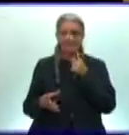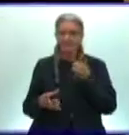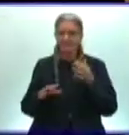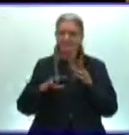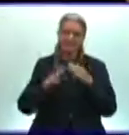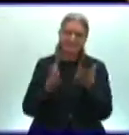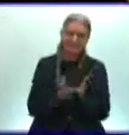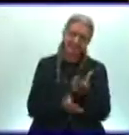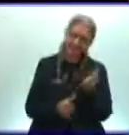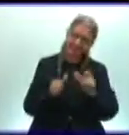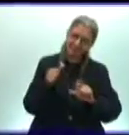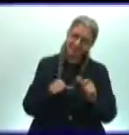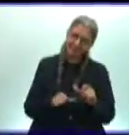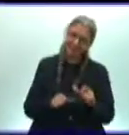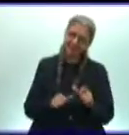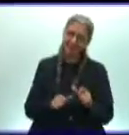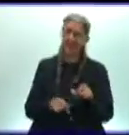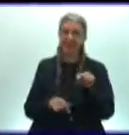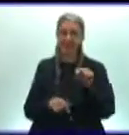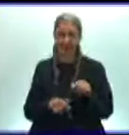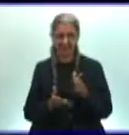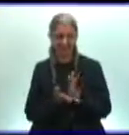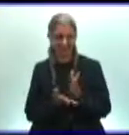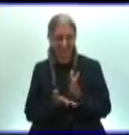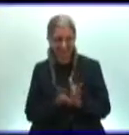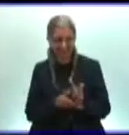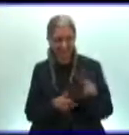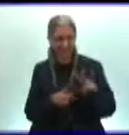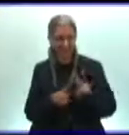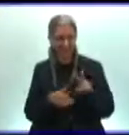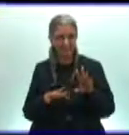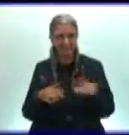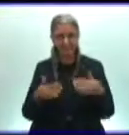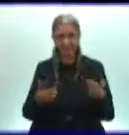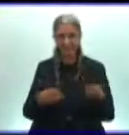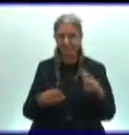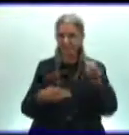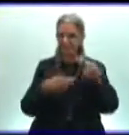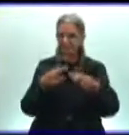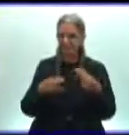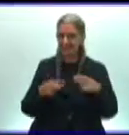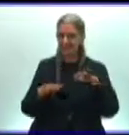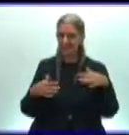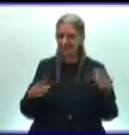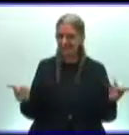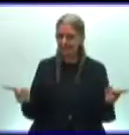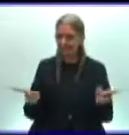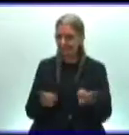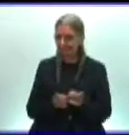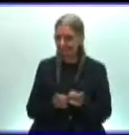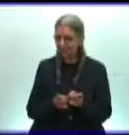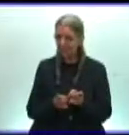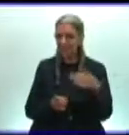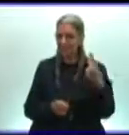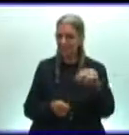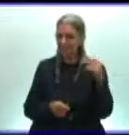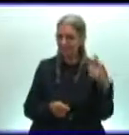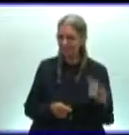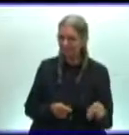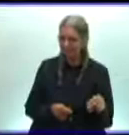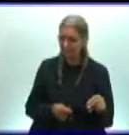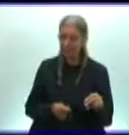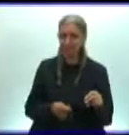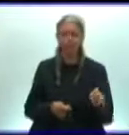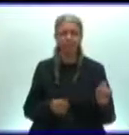la química. En la teleclase de hoy les propongo realizar una clase de resumen y ejercitación de